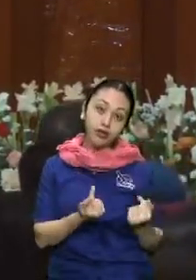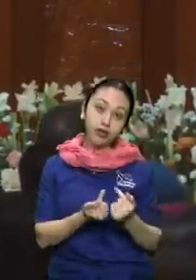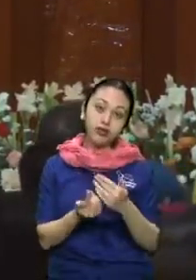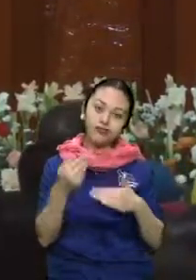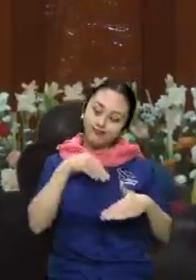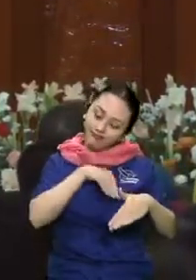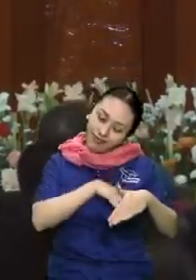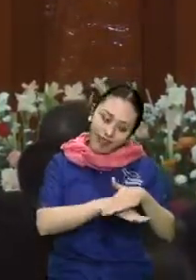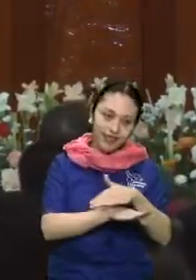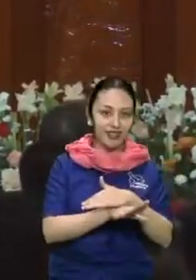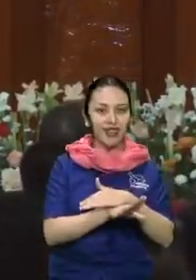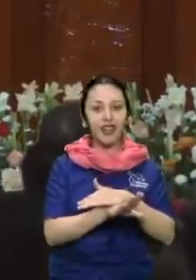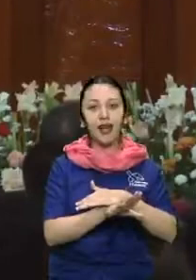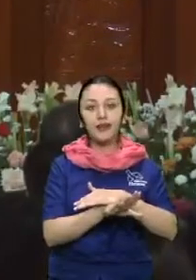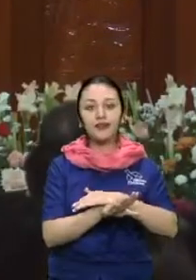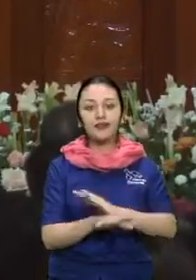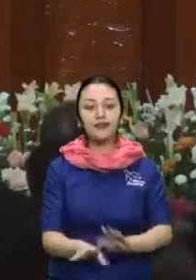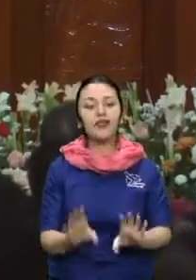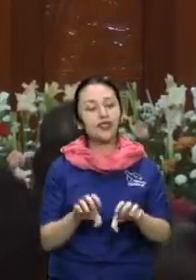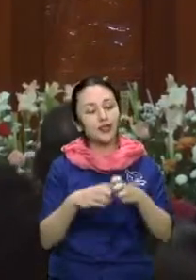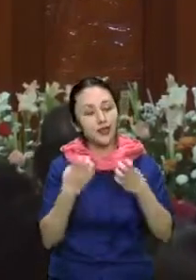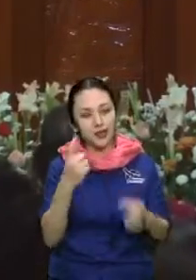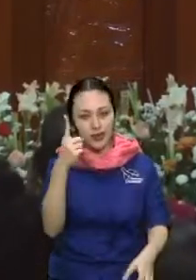Entonces, si hay alguien que va a recibir a Jesús,